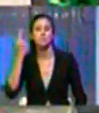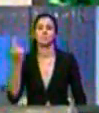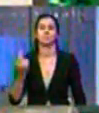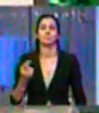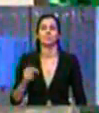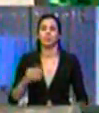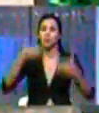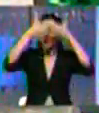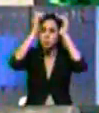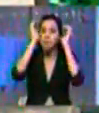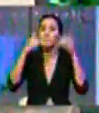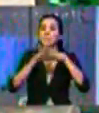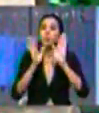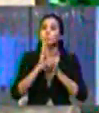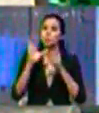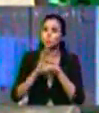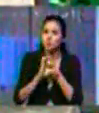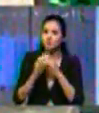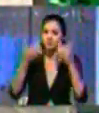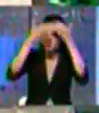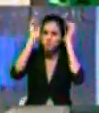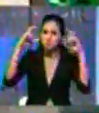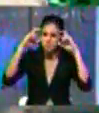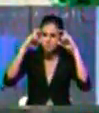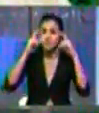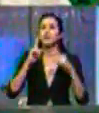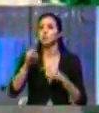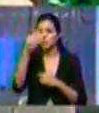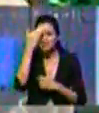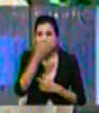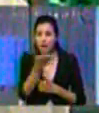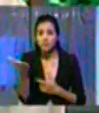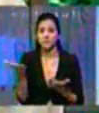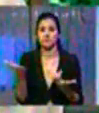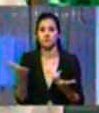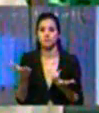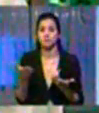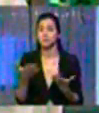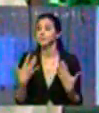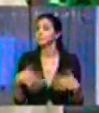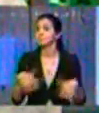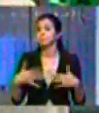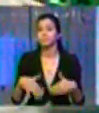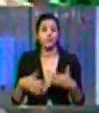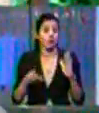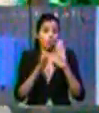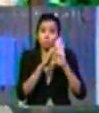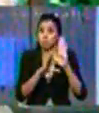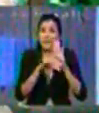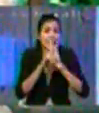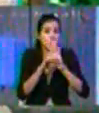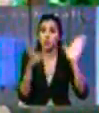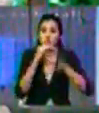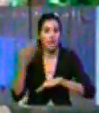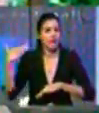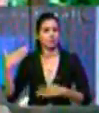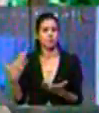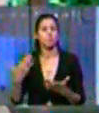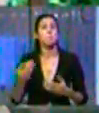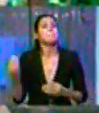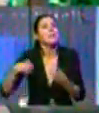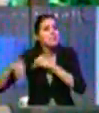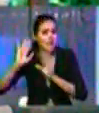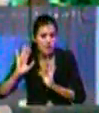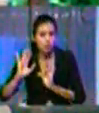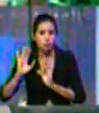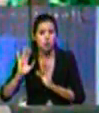Ñañe. Bueno, ustedes saben, toques de queda. Yo el otro día, mira, me dijeron, porque unos